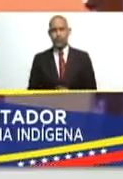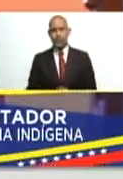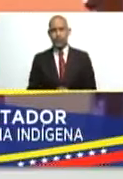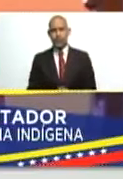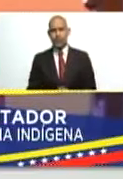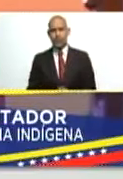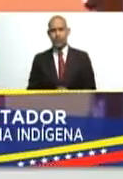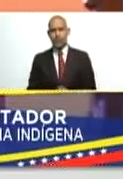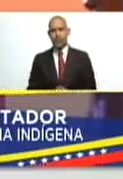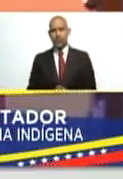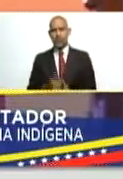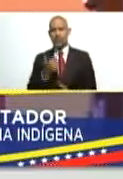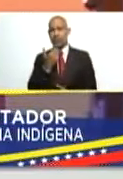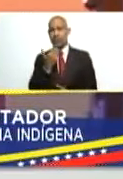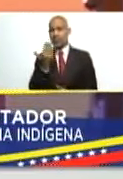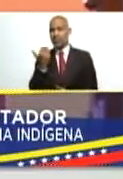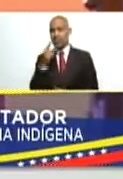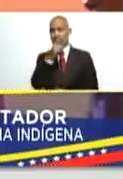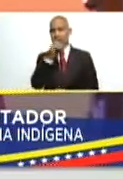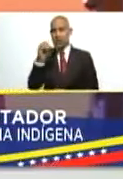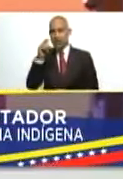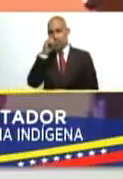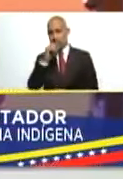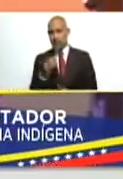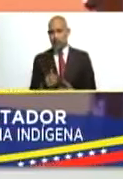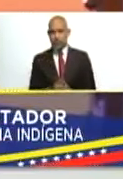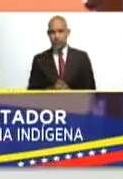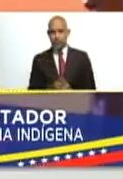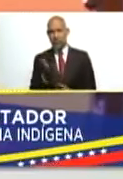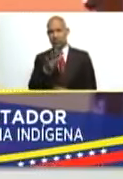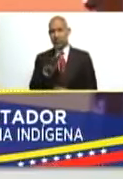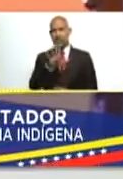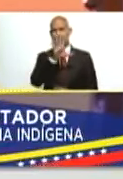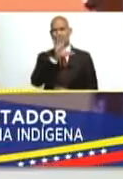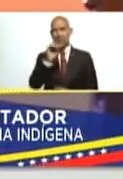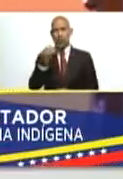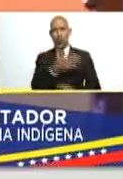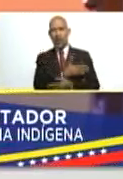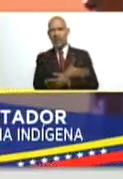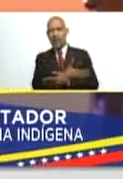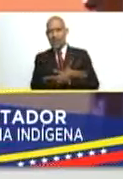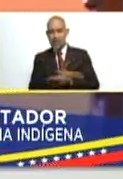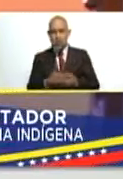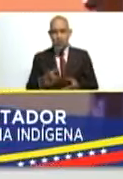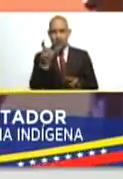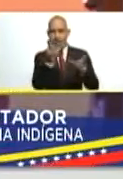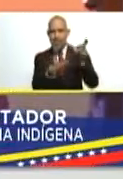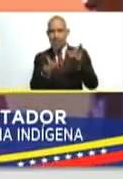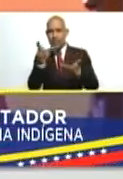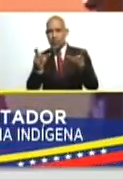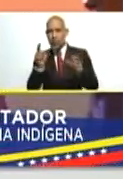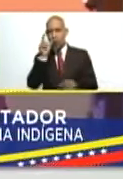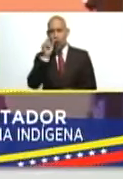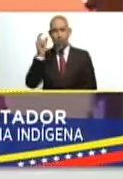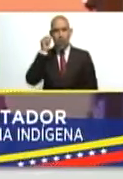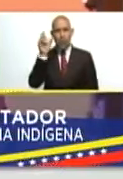en menos de 100 años. Y se calcula más de 50 millones de africanos y africanas